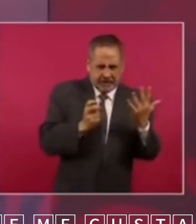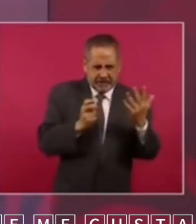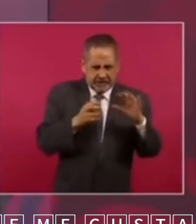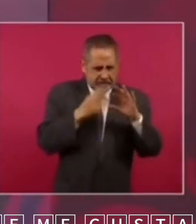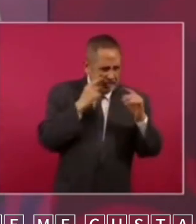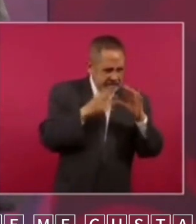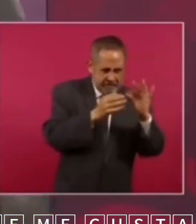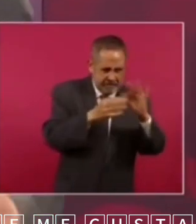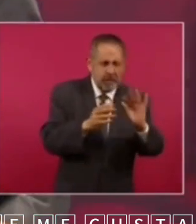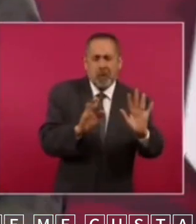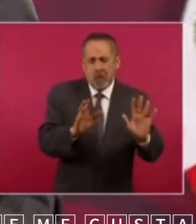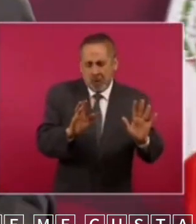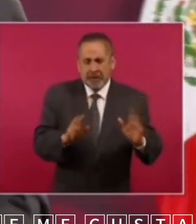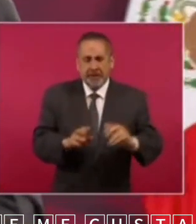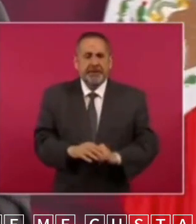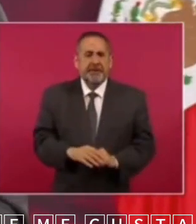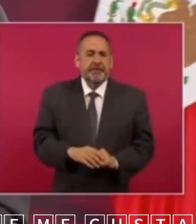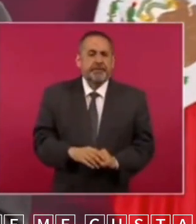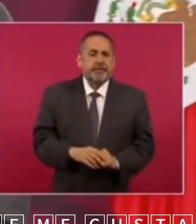que